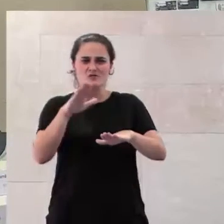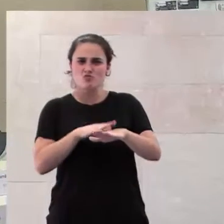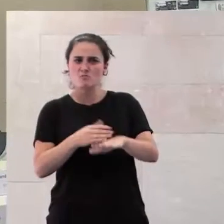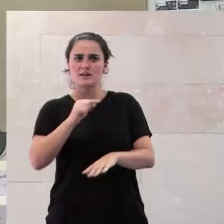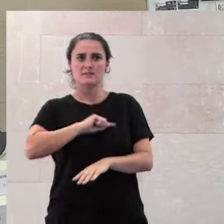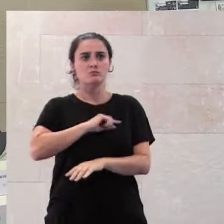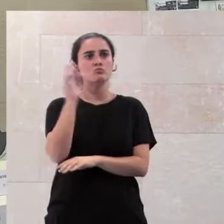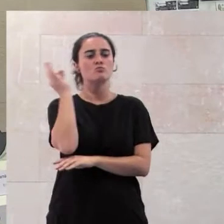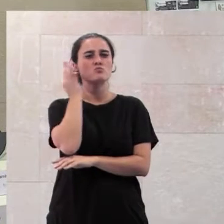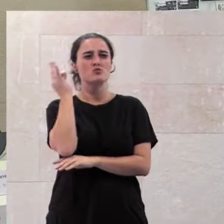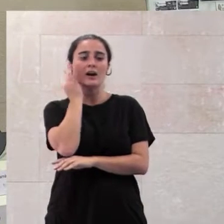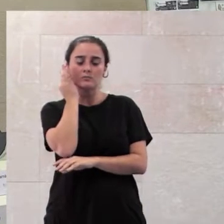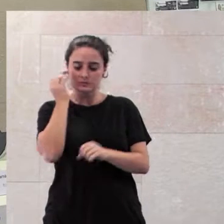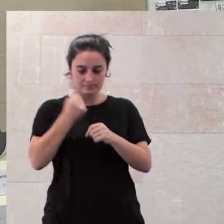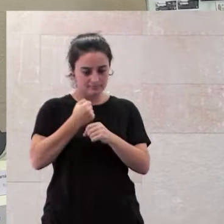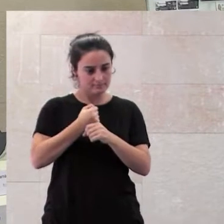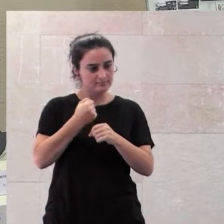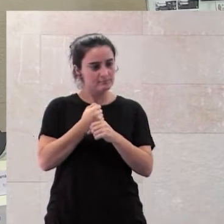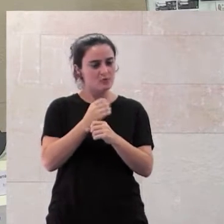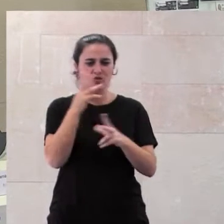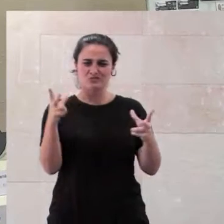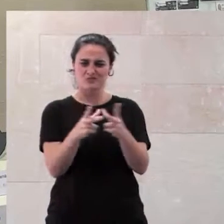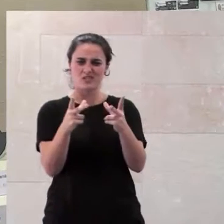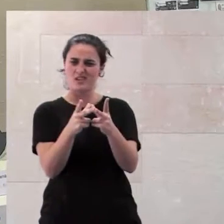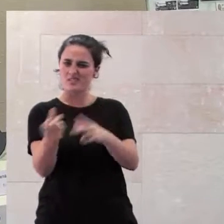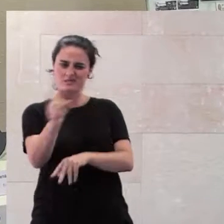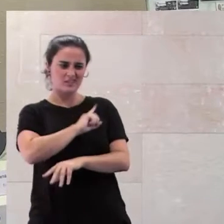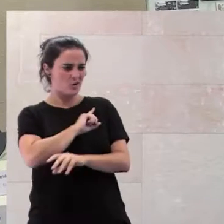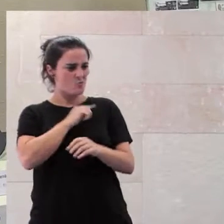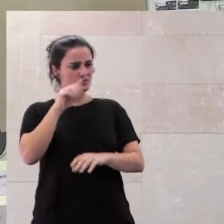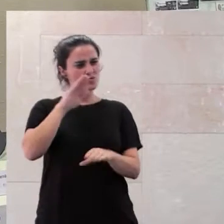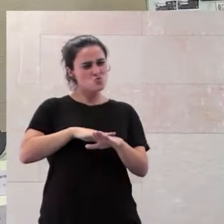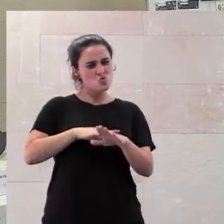las mujeres, o la culpa que la sociedad nos hace sentir